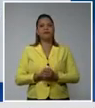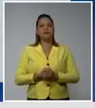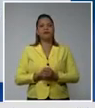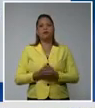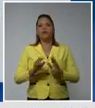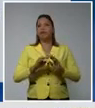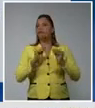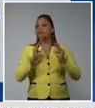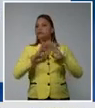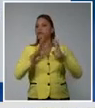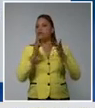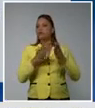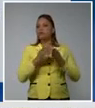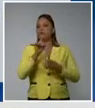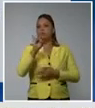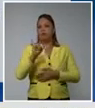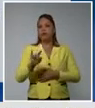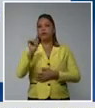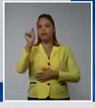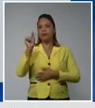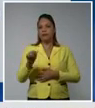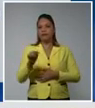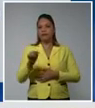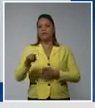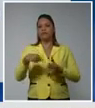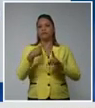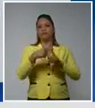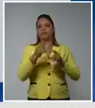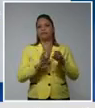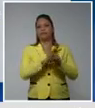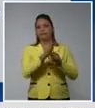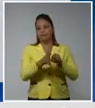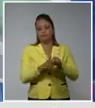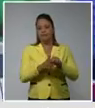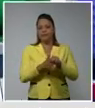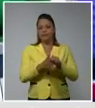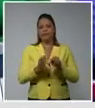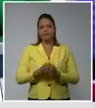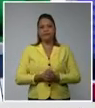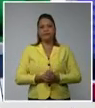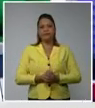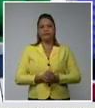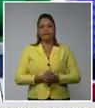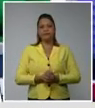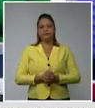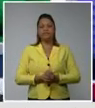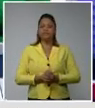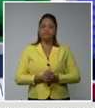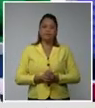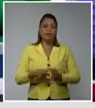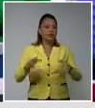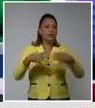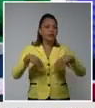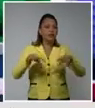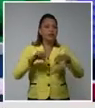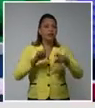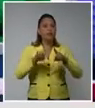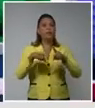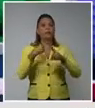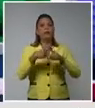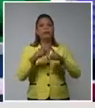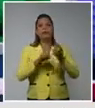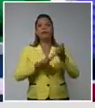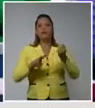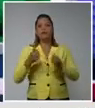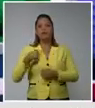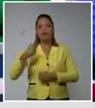de 9 pacientes con COVID-19. Este es el comportamiento por provincias en el día